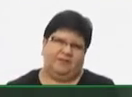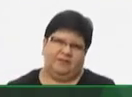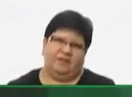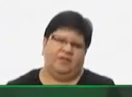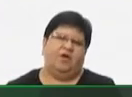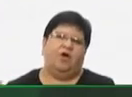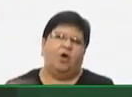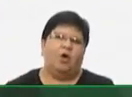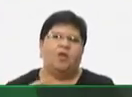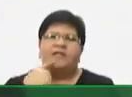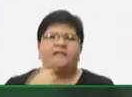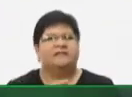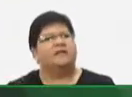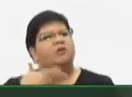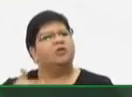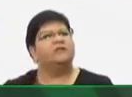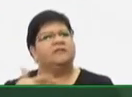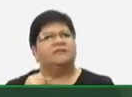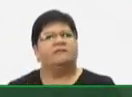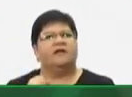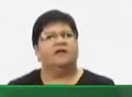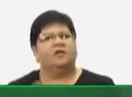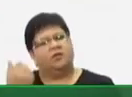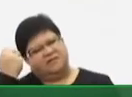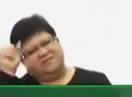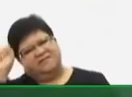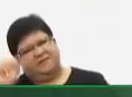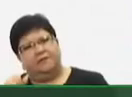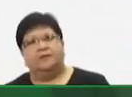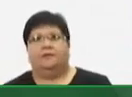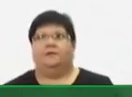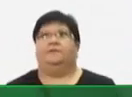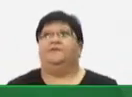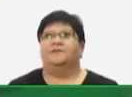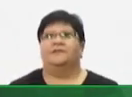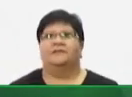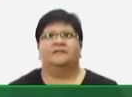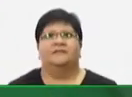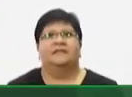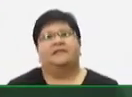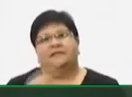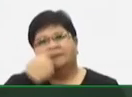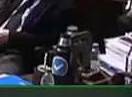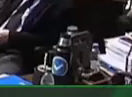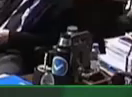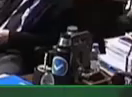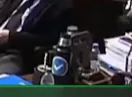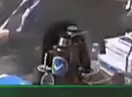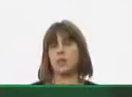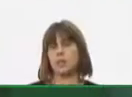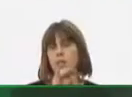de criminalizar la protesta de los trabajadores, justamente defendiendo intereses de las clases dominantes de la sociedad.